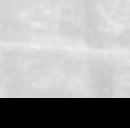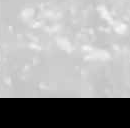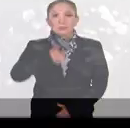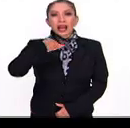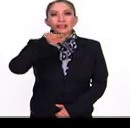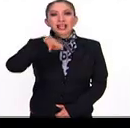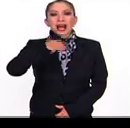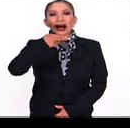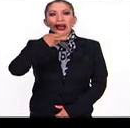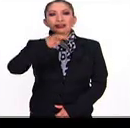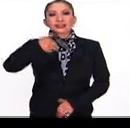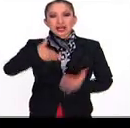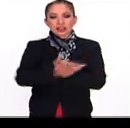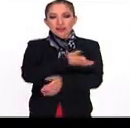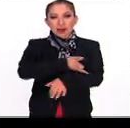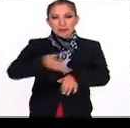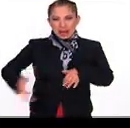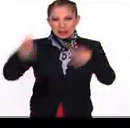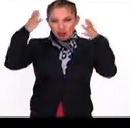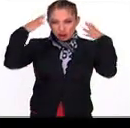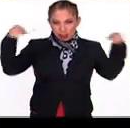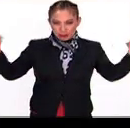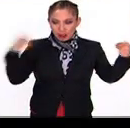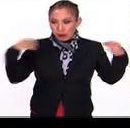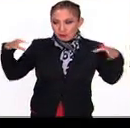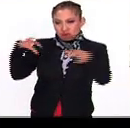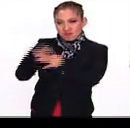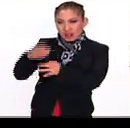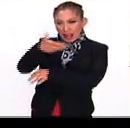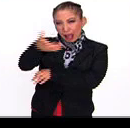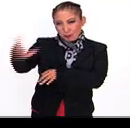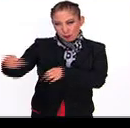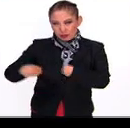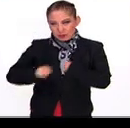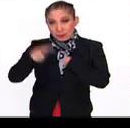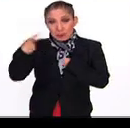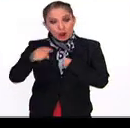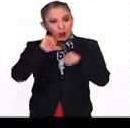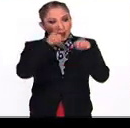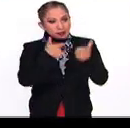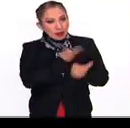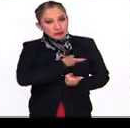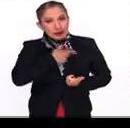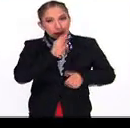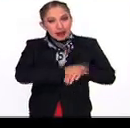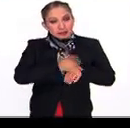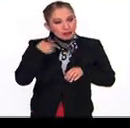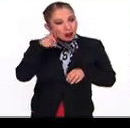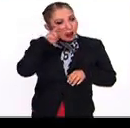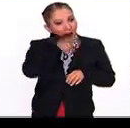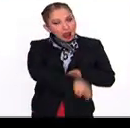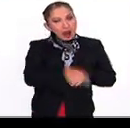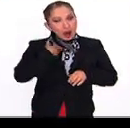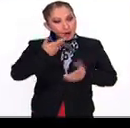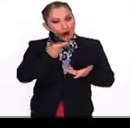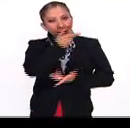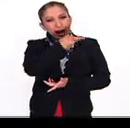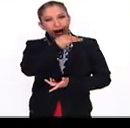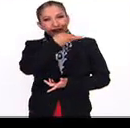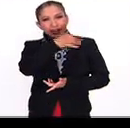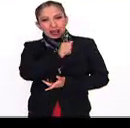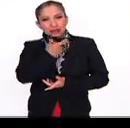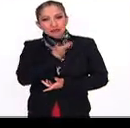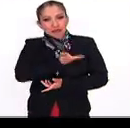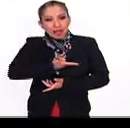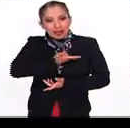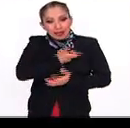Jan Hendrix nació en una familia holandesa ligada al campo, pero se decidió por las artes donde descubriría la gráfica. Su vocación y